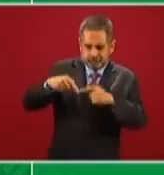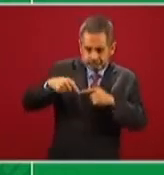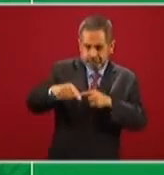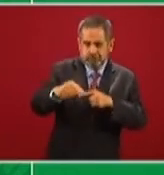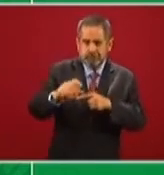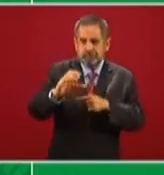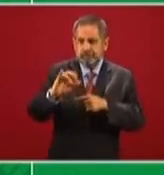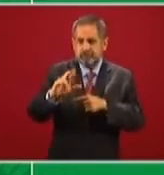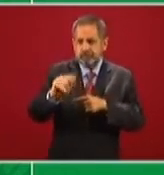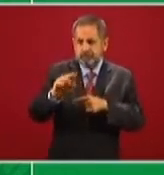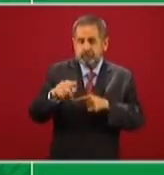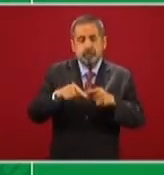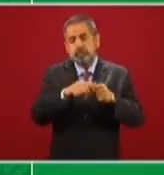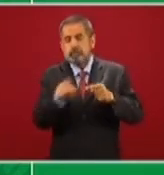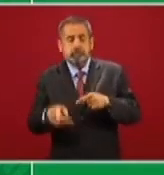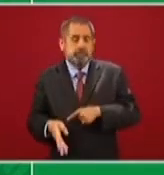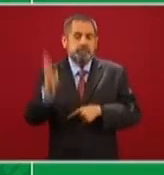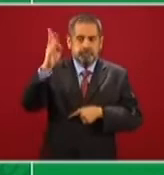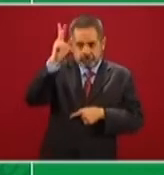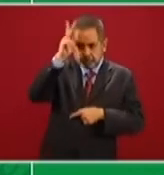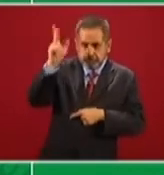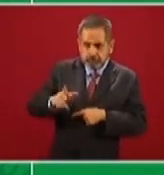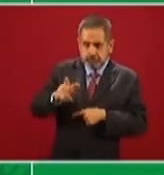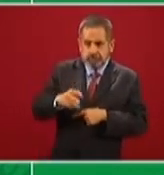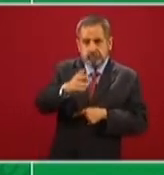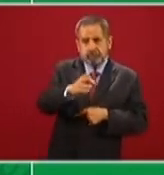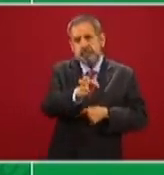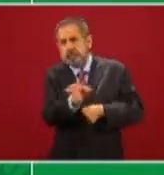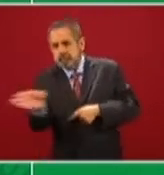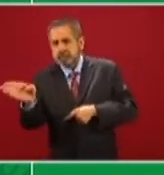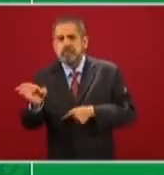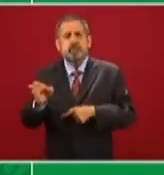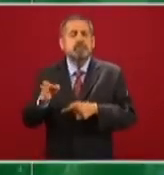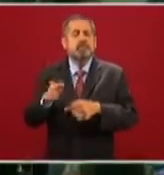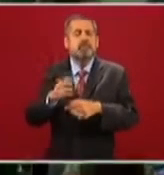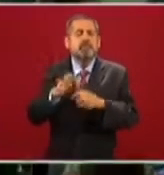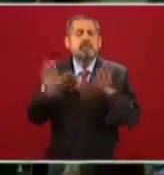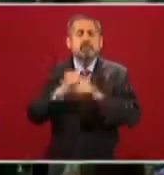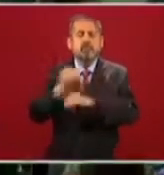circuito interior, hacia Pachuca y obviamente el Aeropuerto Internacional Felipe Ángeles.